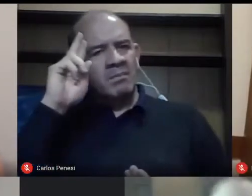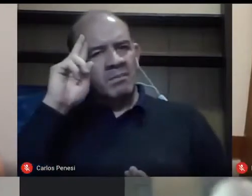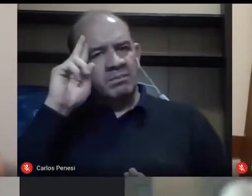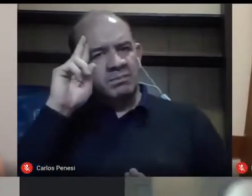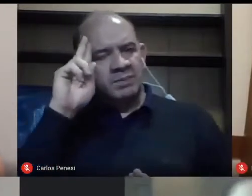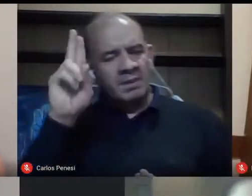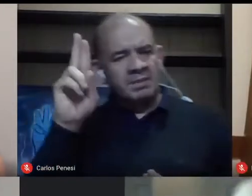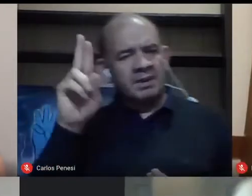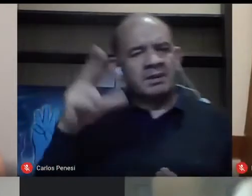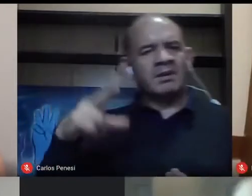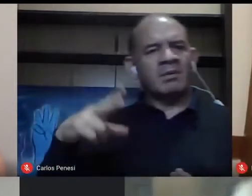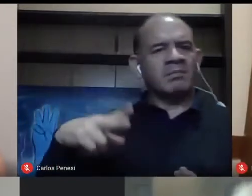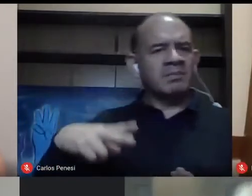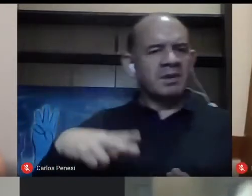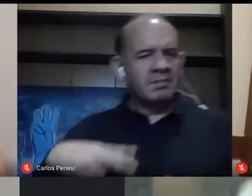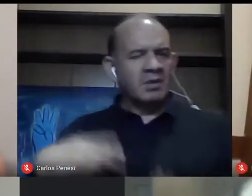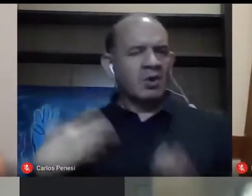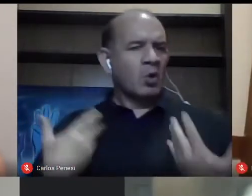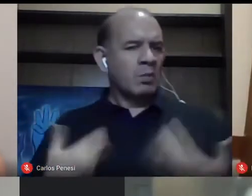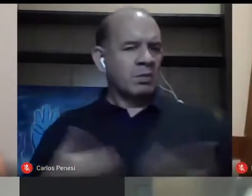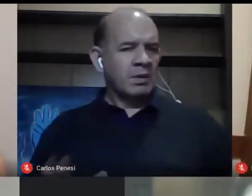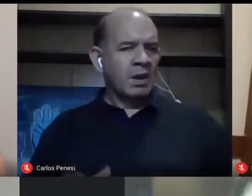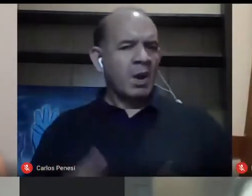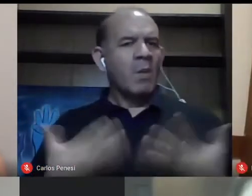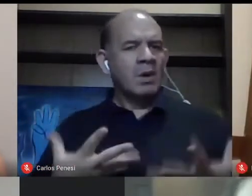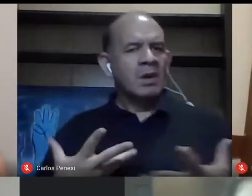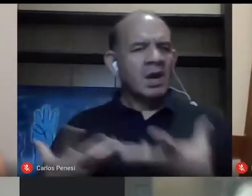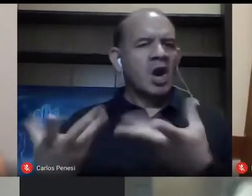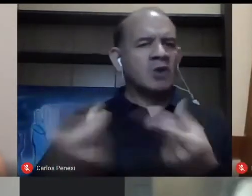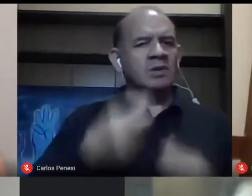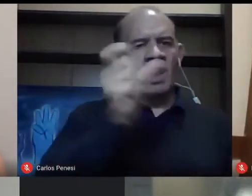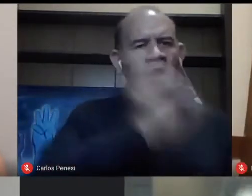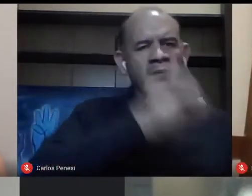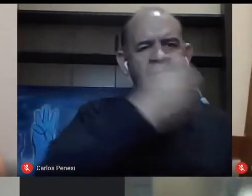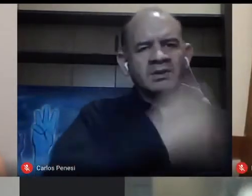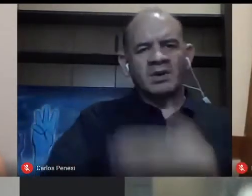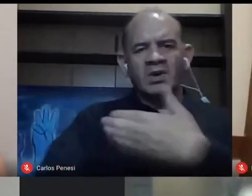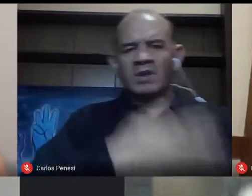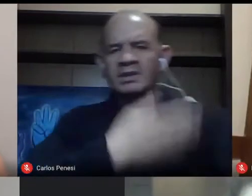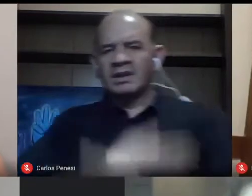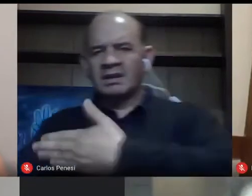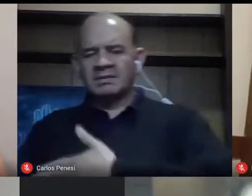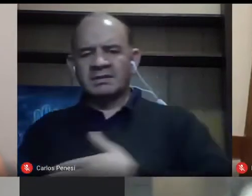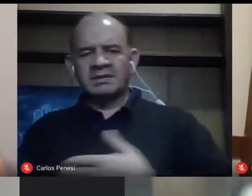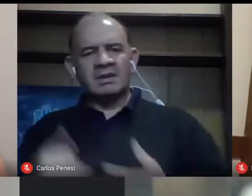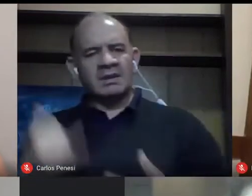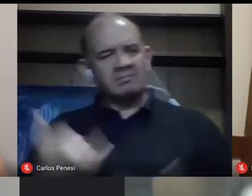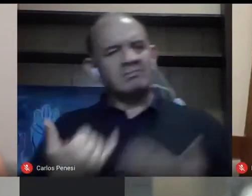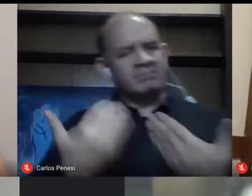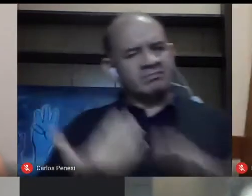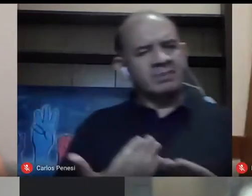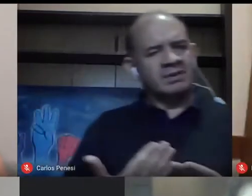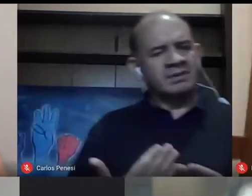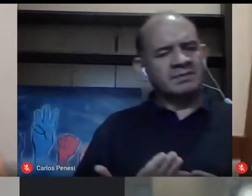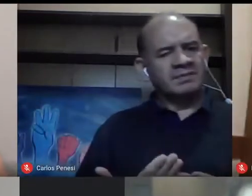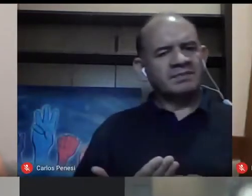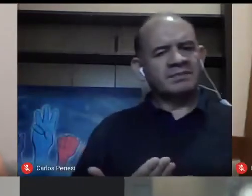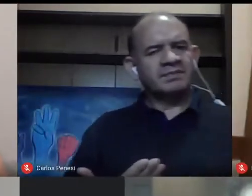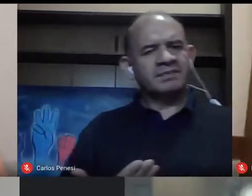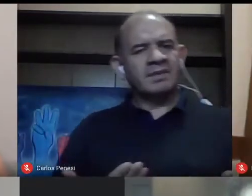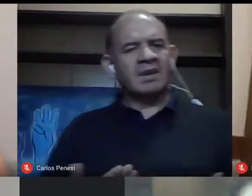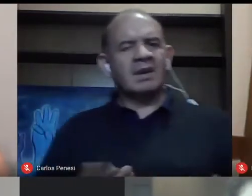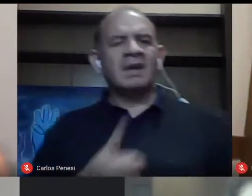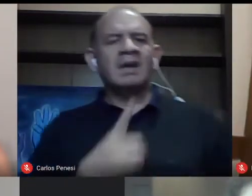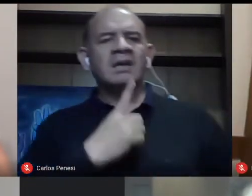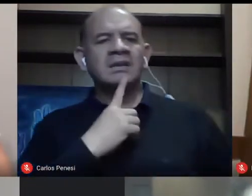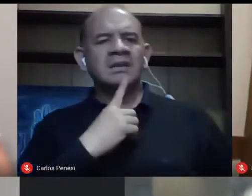un servicio a las personas con discapacidad. Por supuesto que en este sentido, el antecedente de Tiflos Nexos es